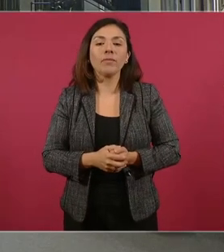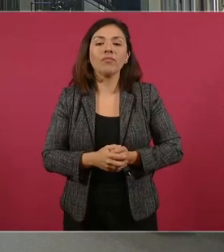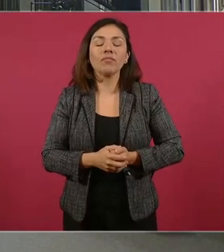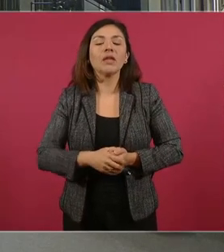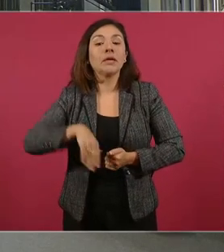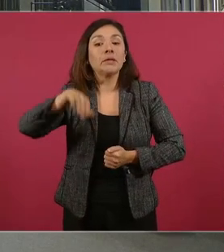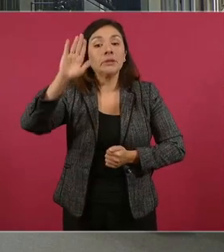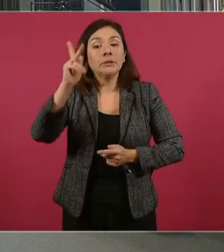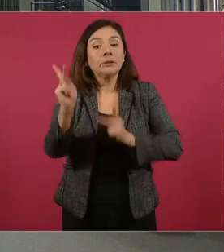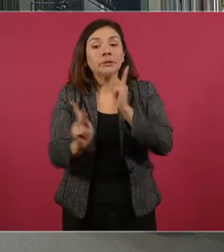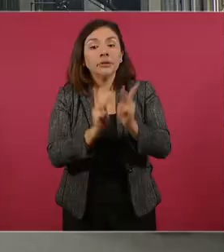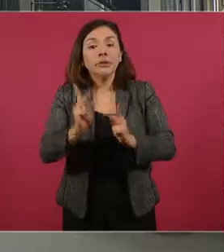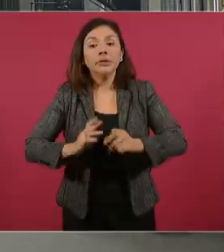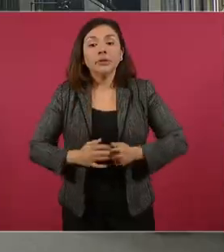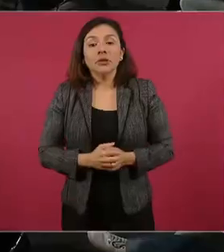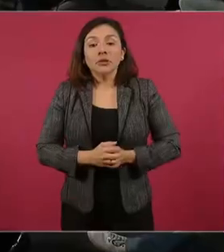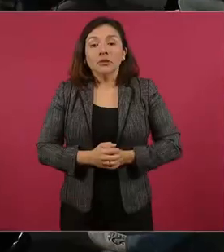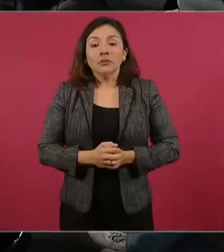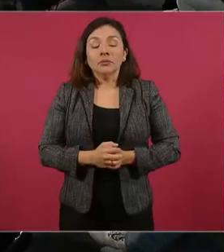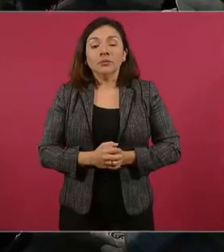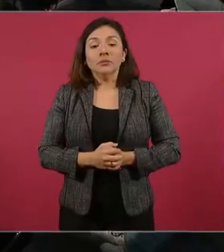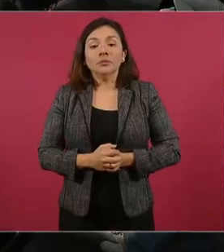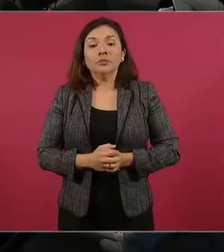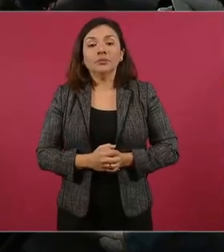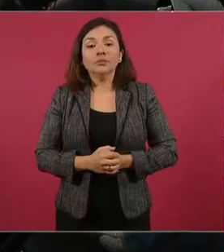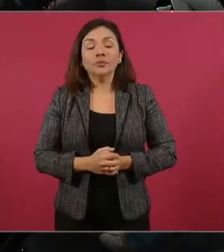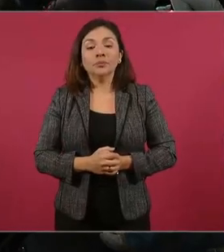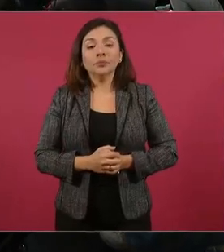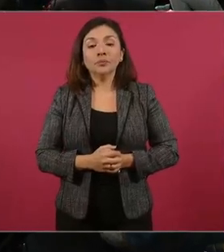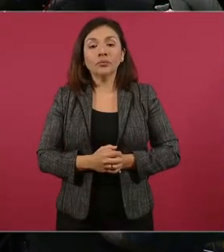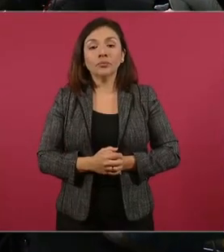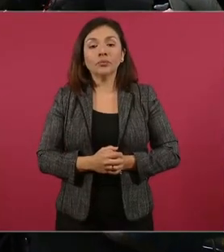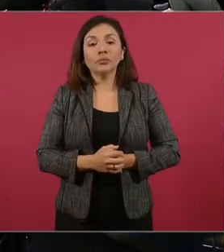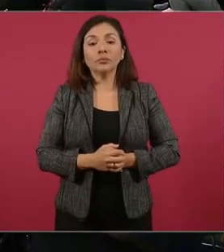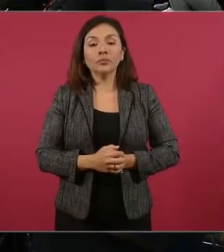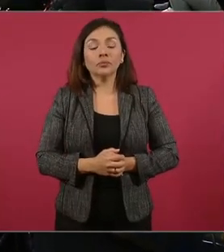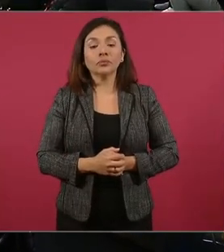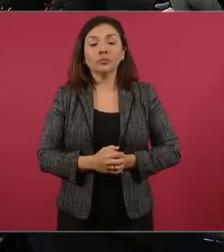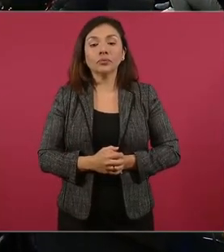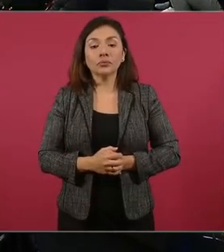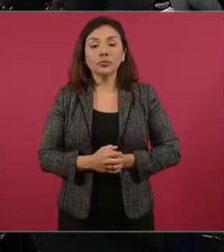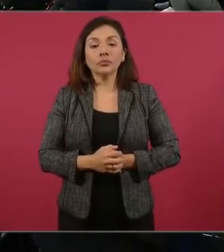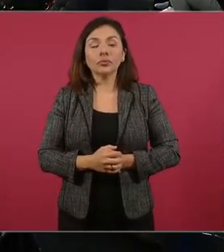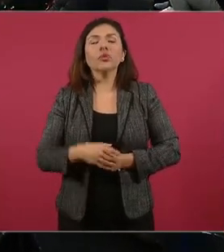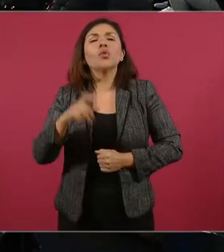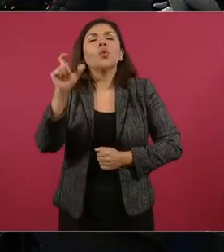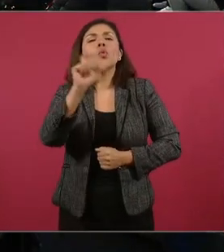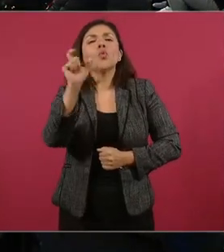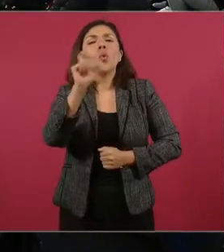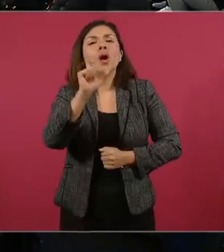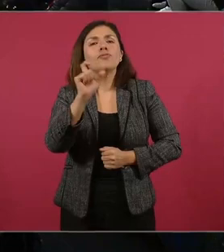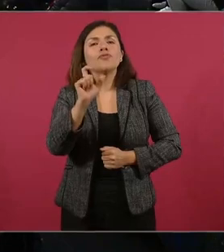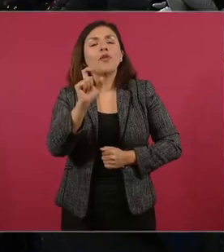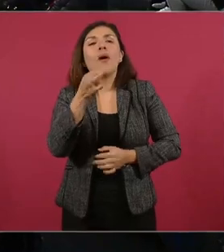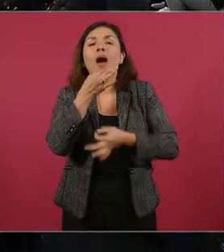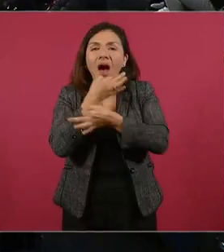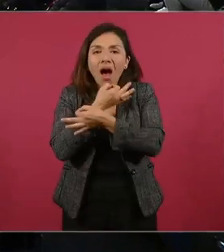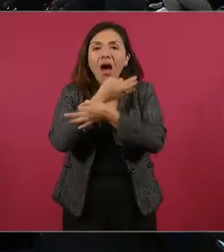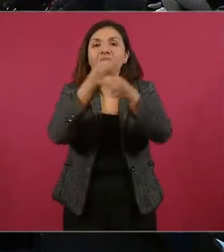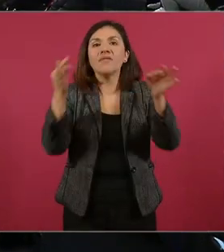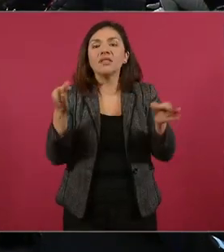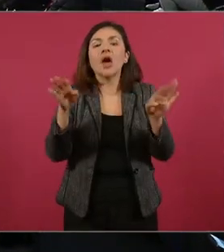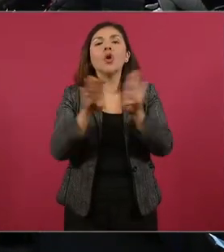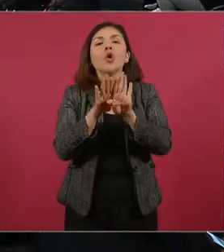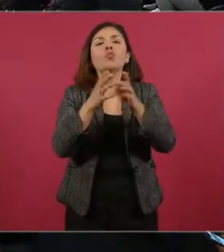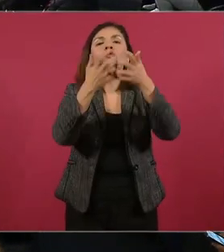En ese sentido, ¿cuándo se hará, digamos, un corte de caja justamente para ver la operatividad de la